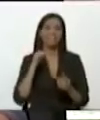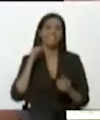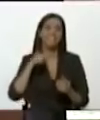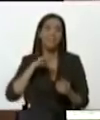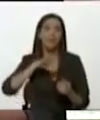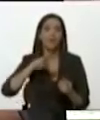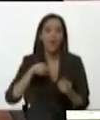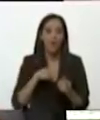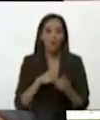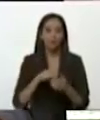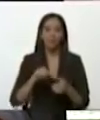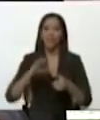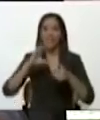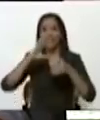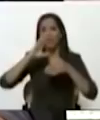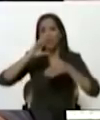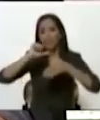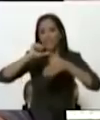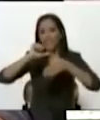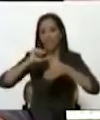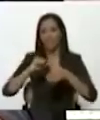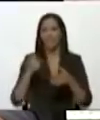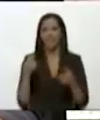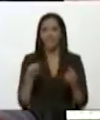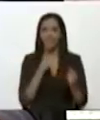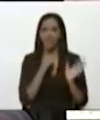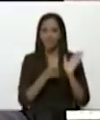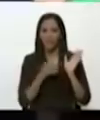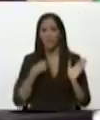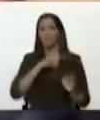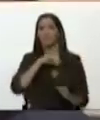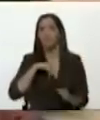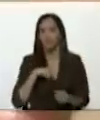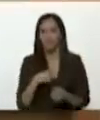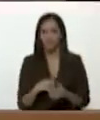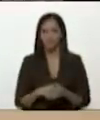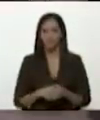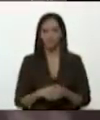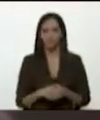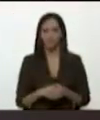continente. El contenido lo tenemos nosotros. Vamos al video y ya regresamos.